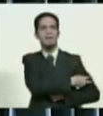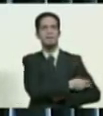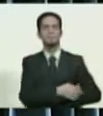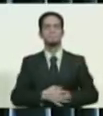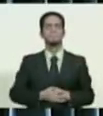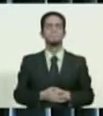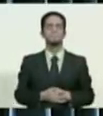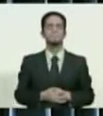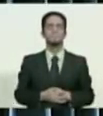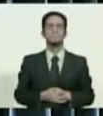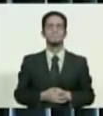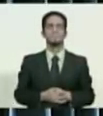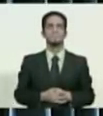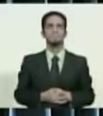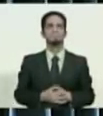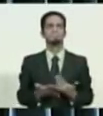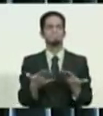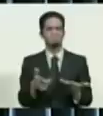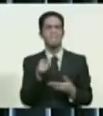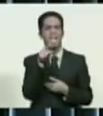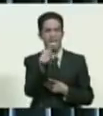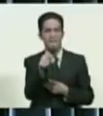En una acción